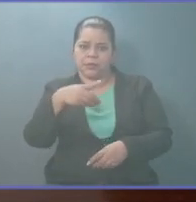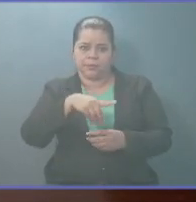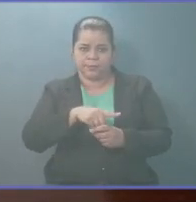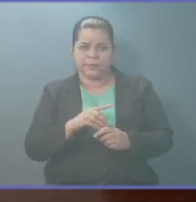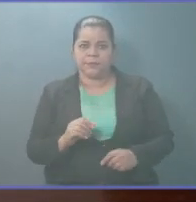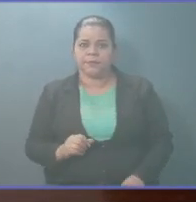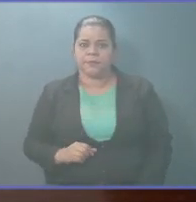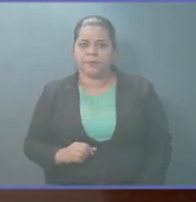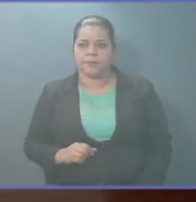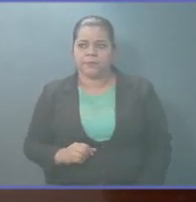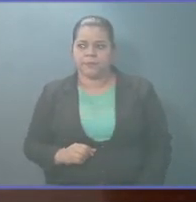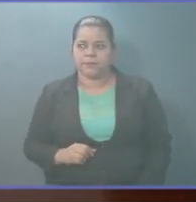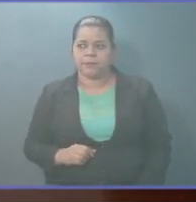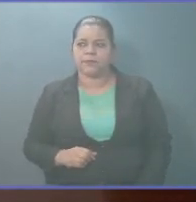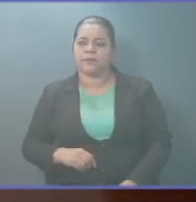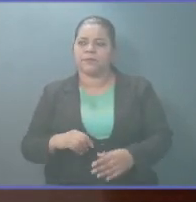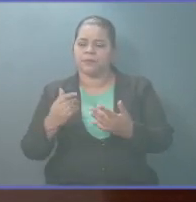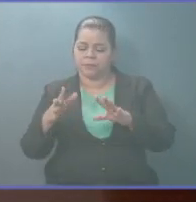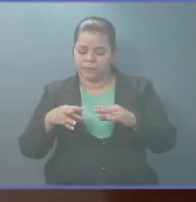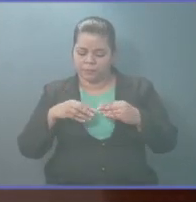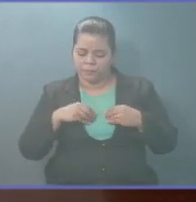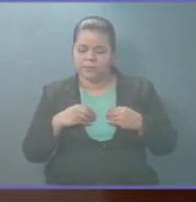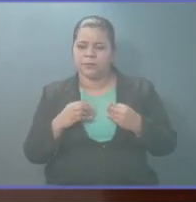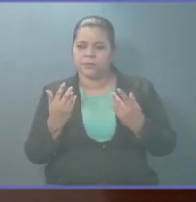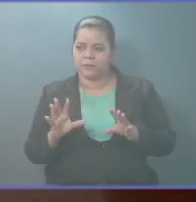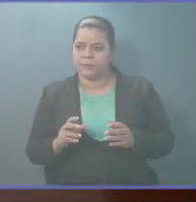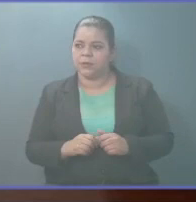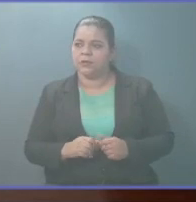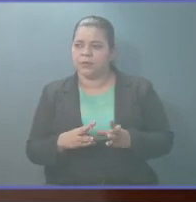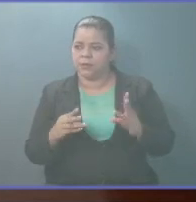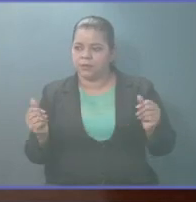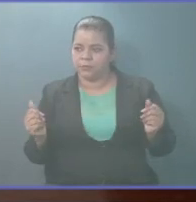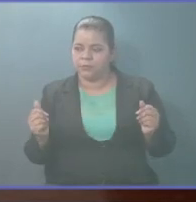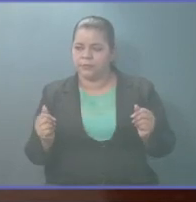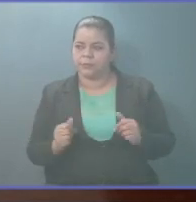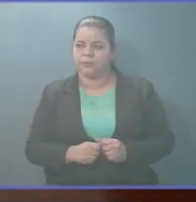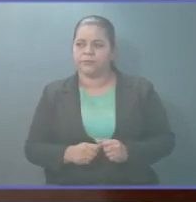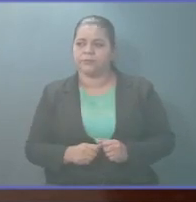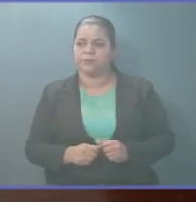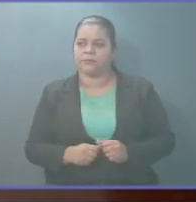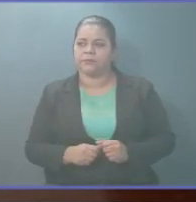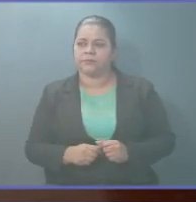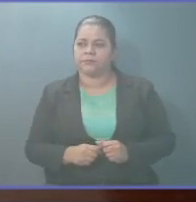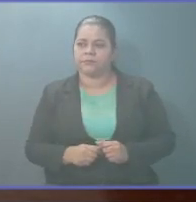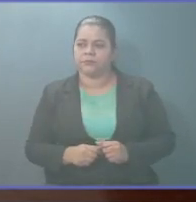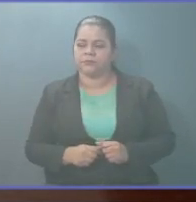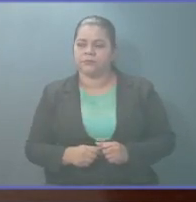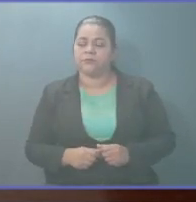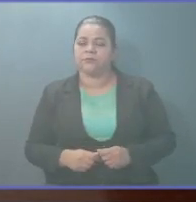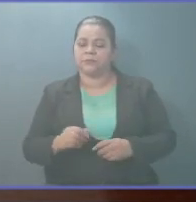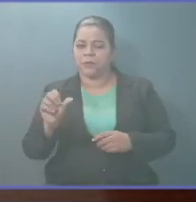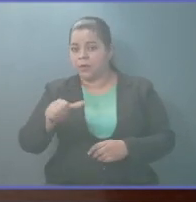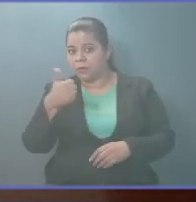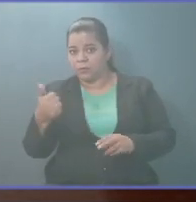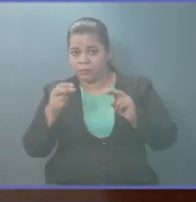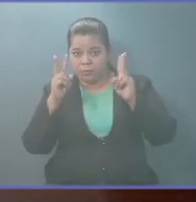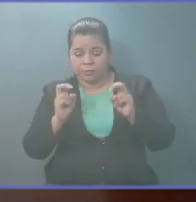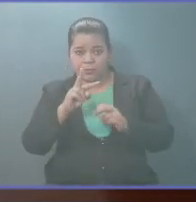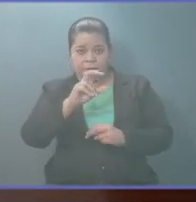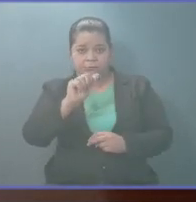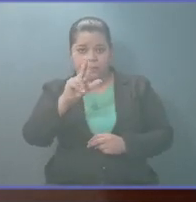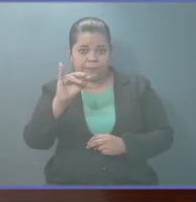agradecerles porque creo que finalmente estamos llegando a la parte, valga la redundancia, final de todo